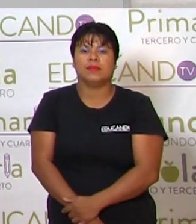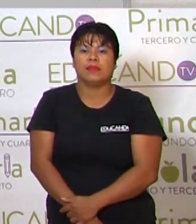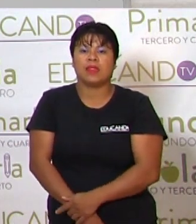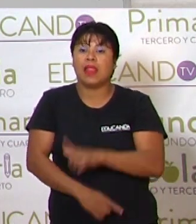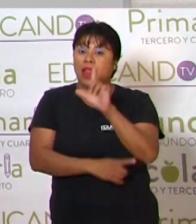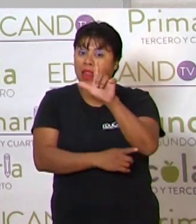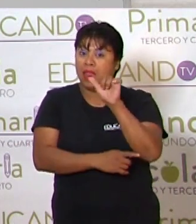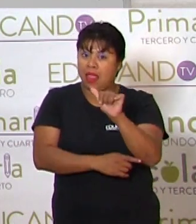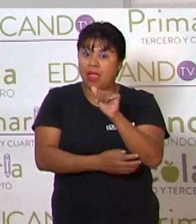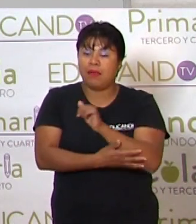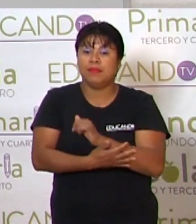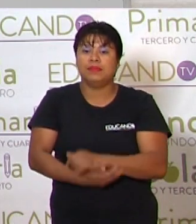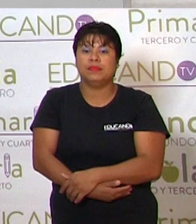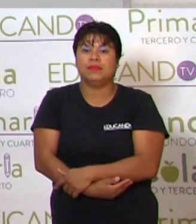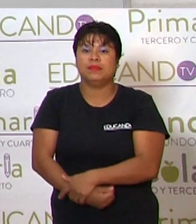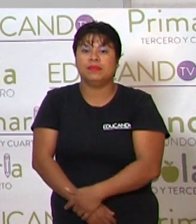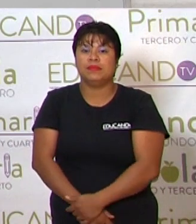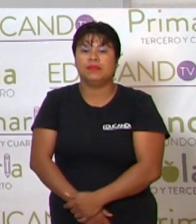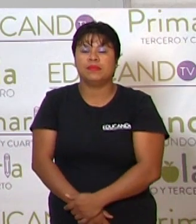La